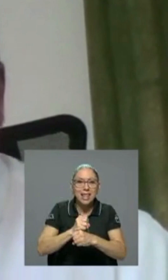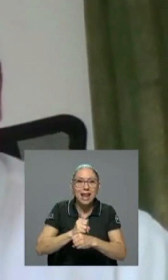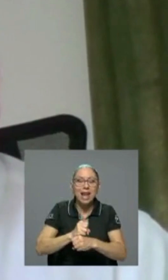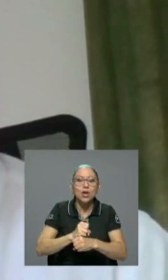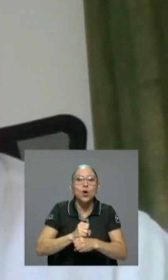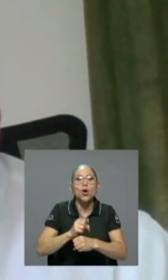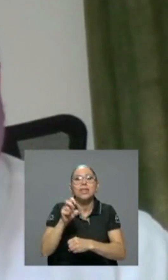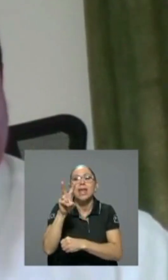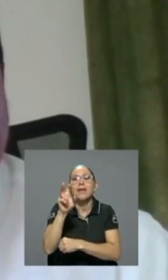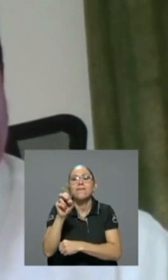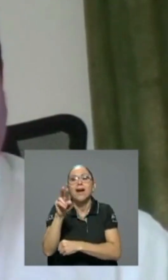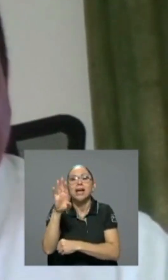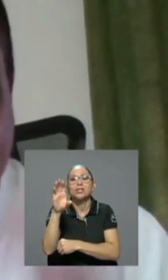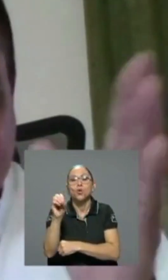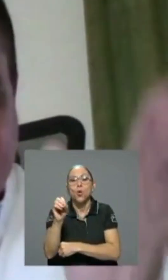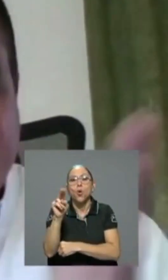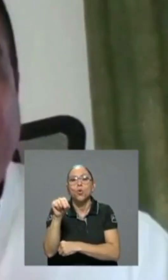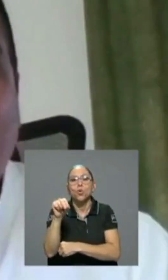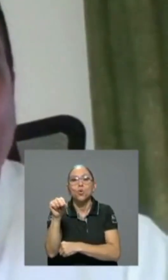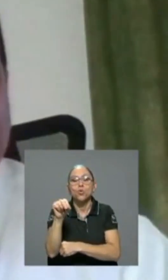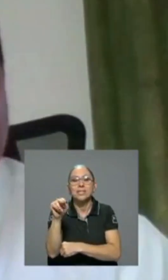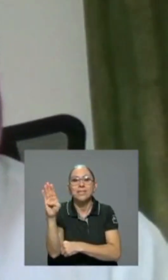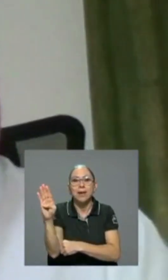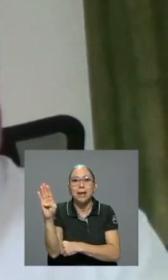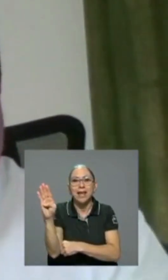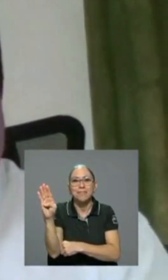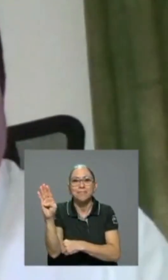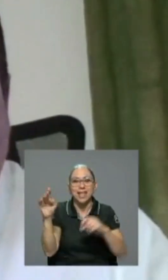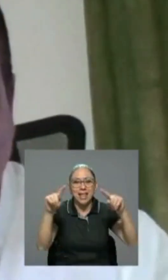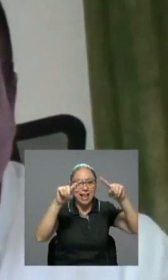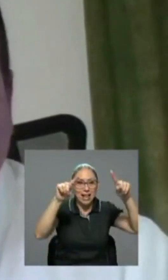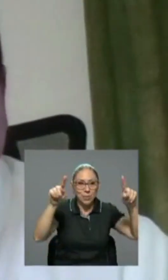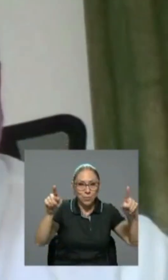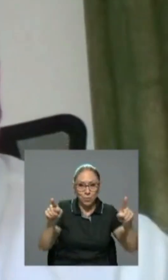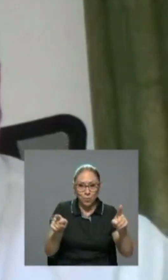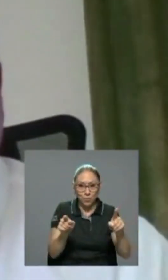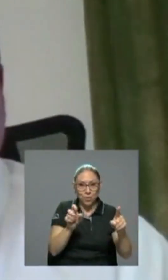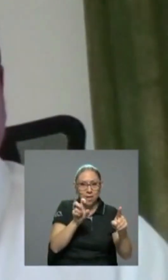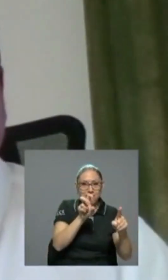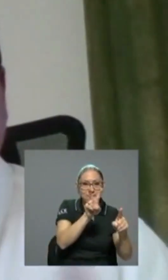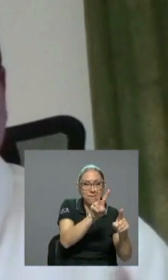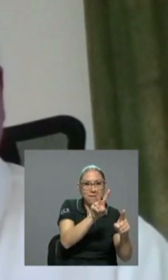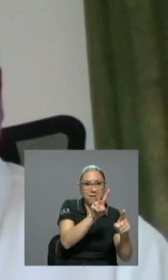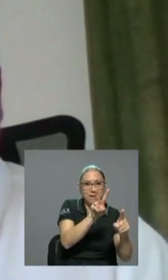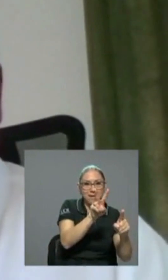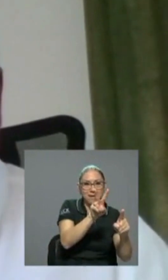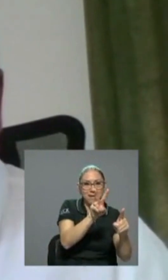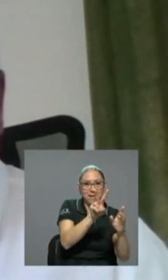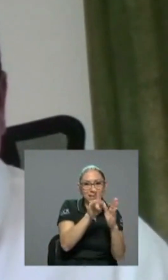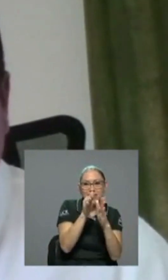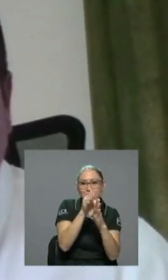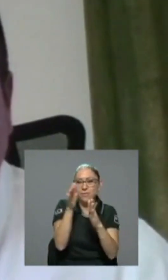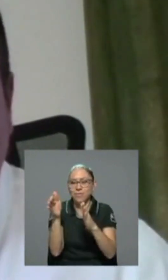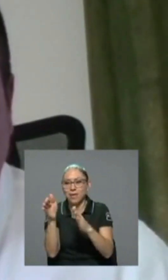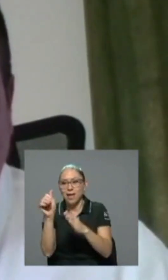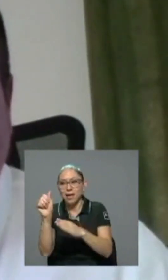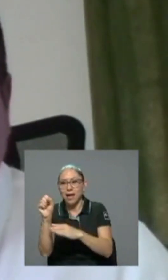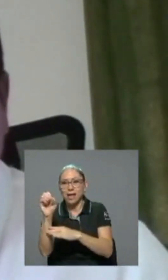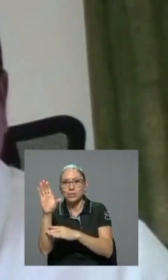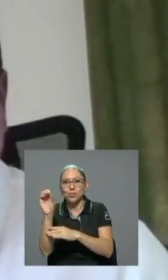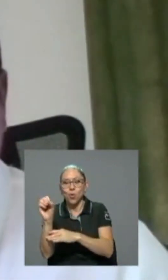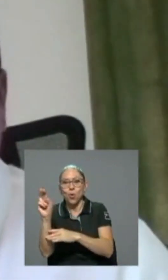Asco Núñez de Balboa, ¿no? Entre paréntesis la V, y colocaban Asco Núñez de Balboa. Entonces, eso digamos que ocurrió